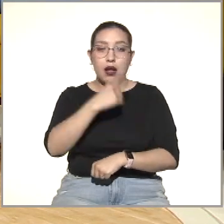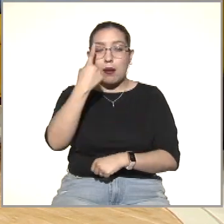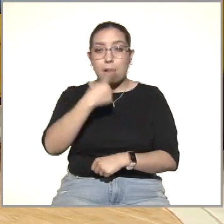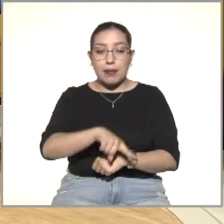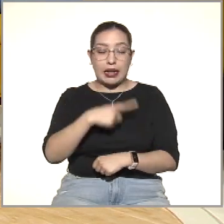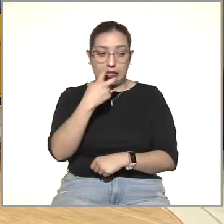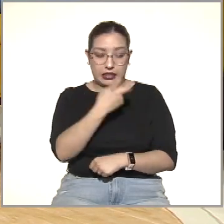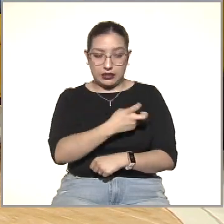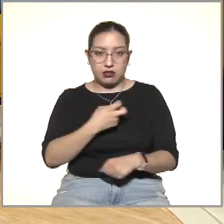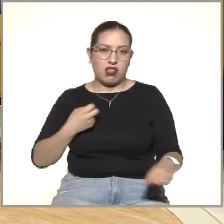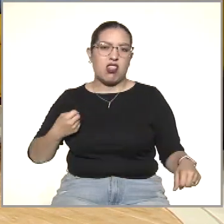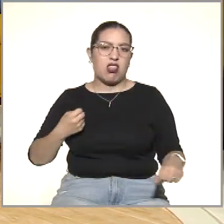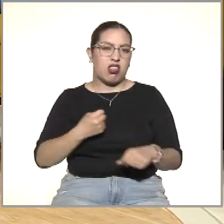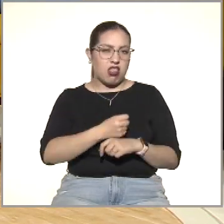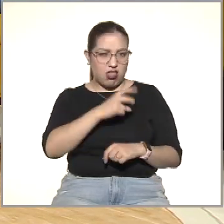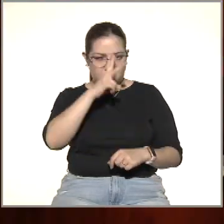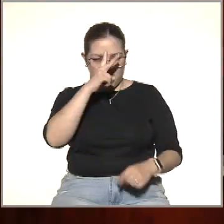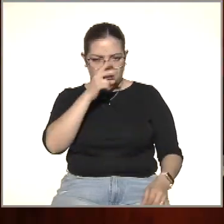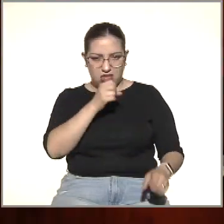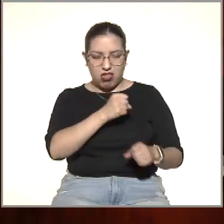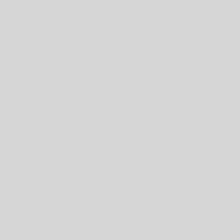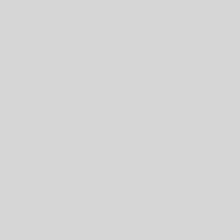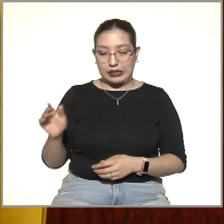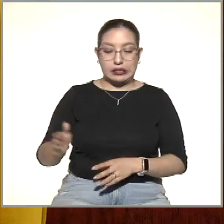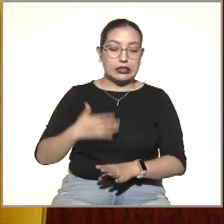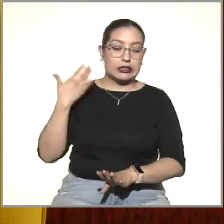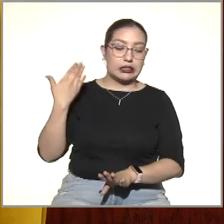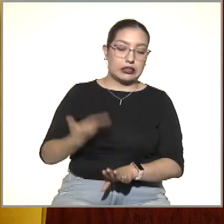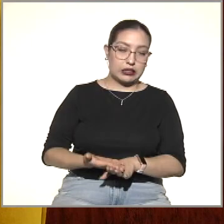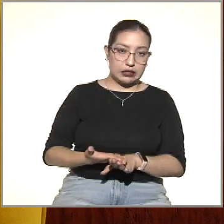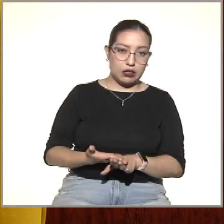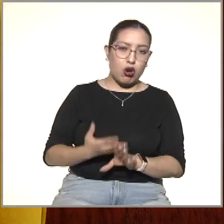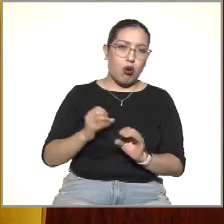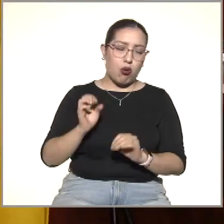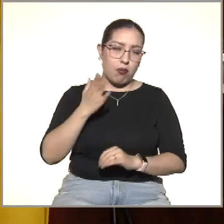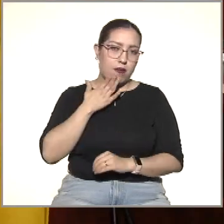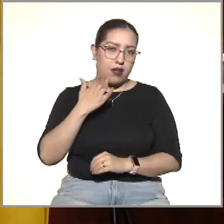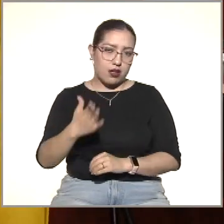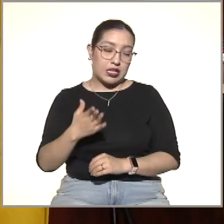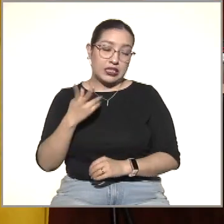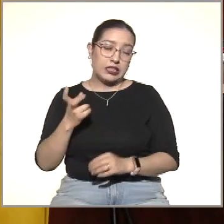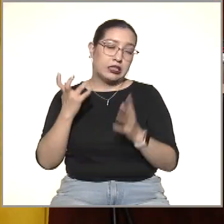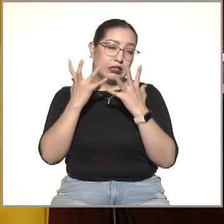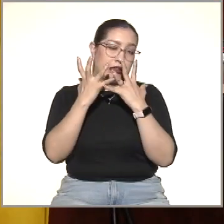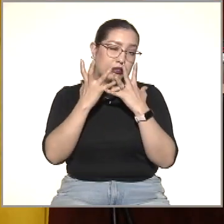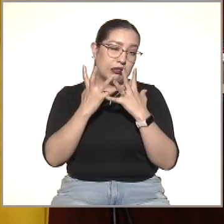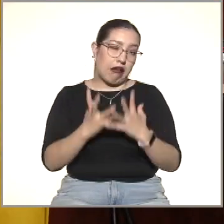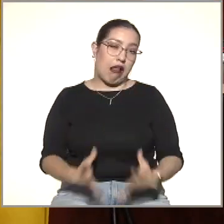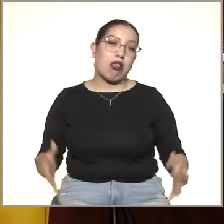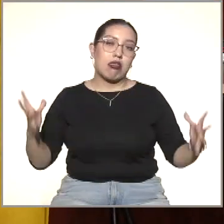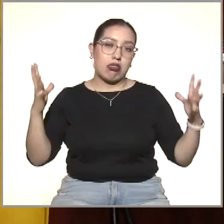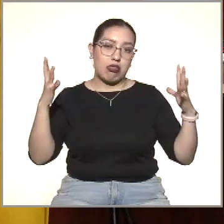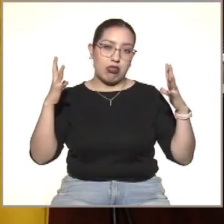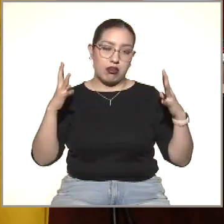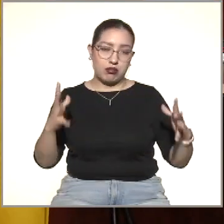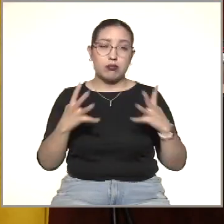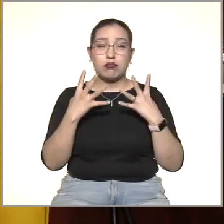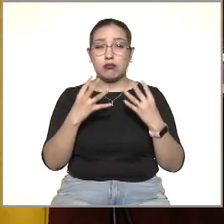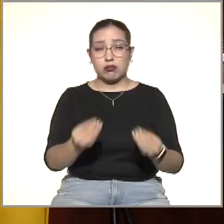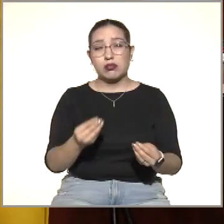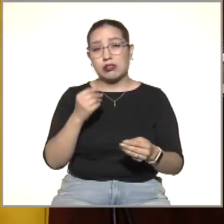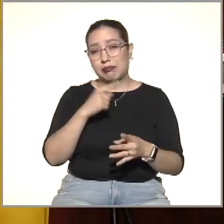que definitivamente hay detrás de ciertas expresiones. Es tan grande la cantidad de matices que